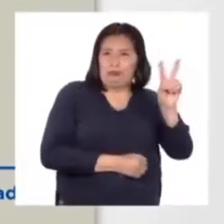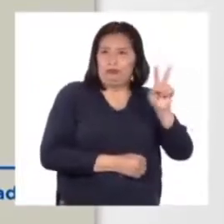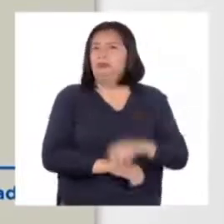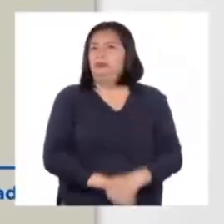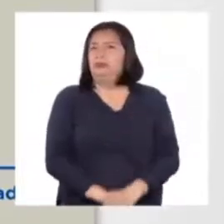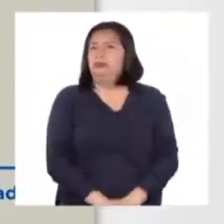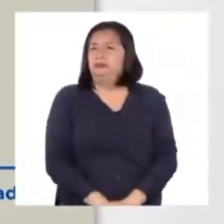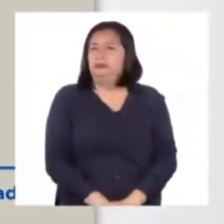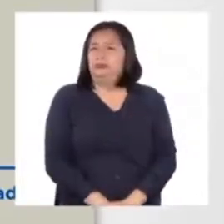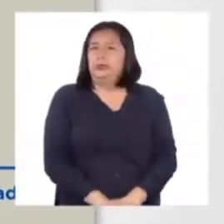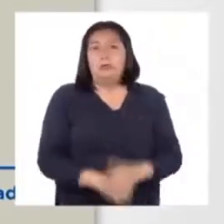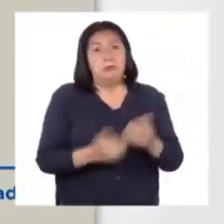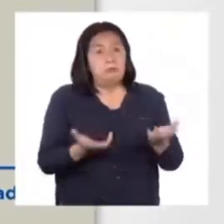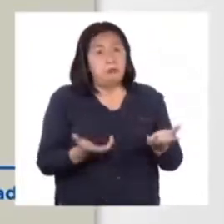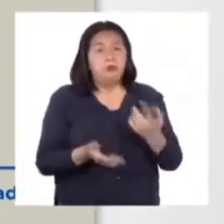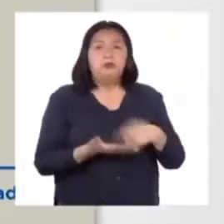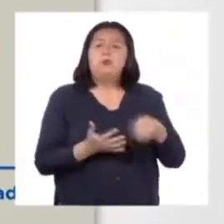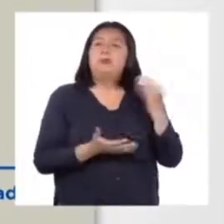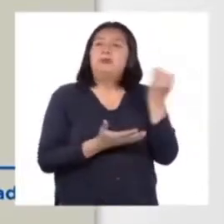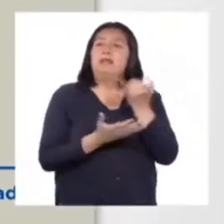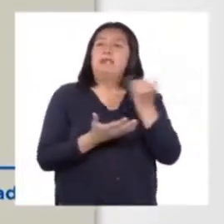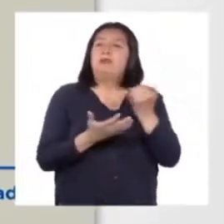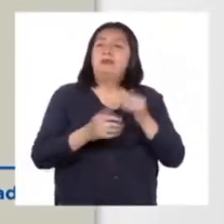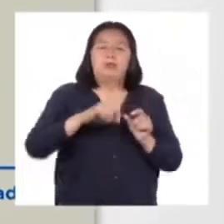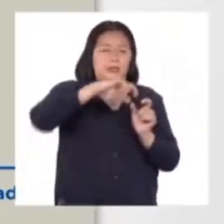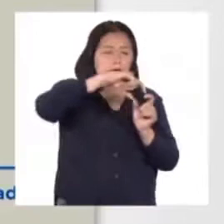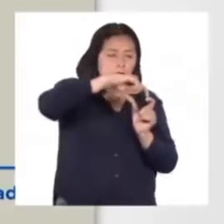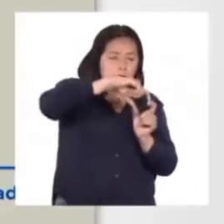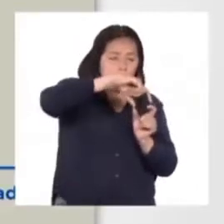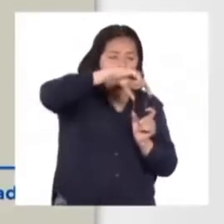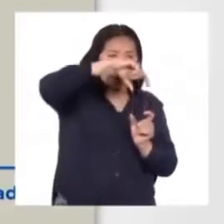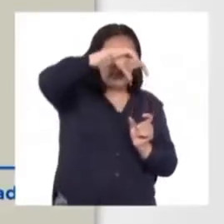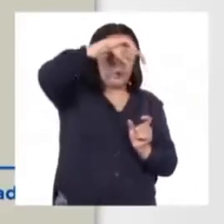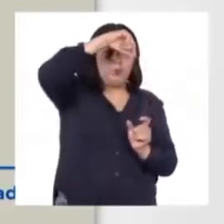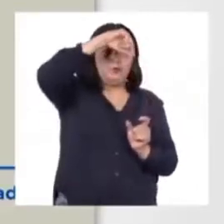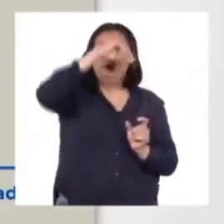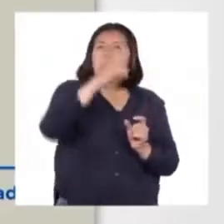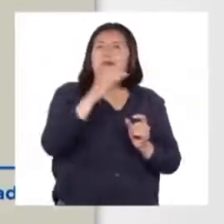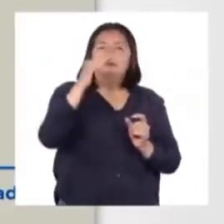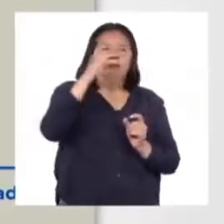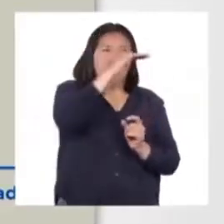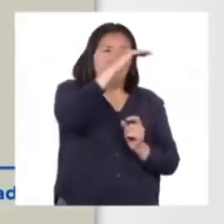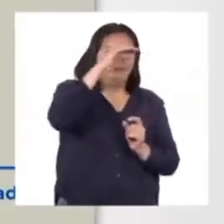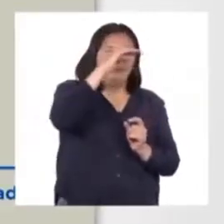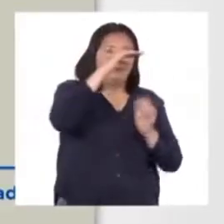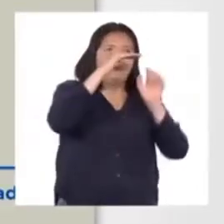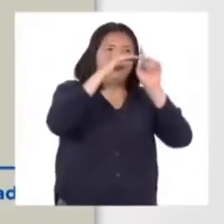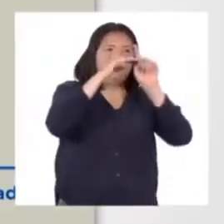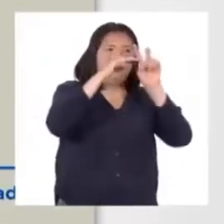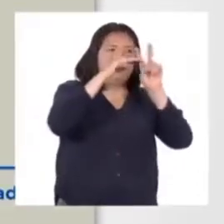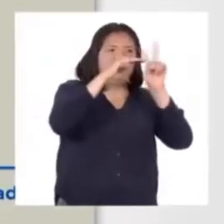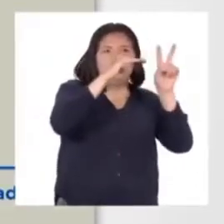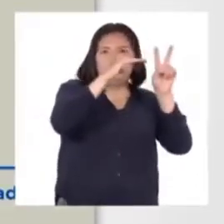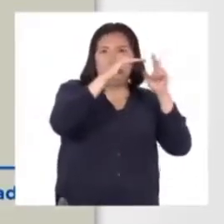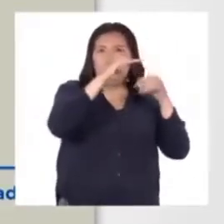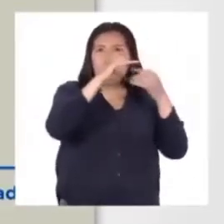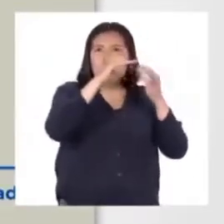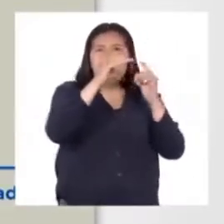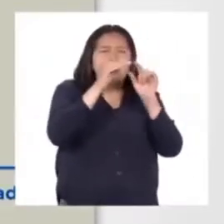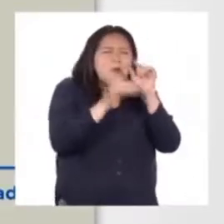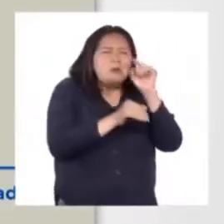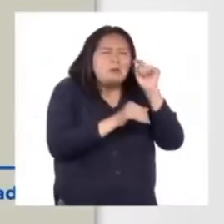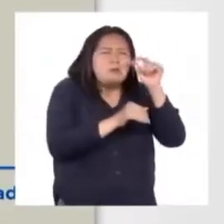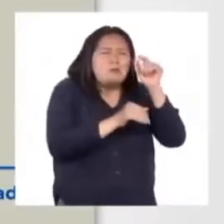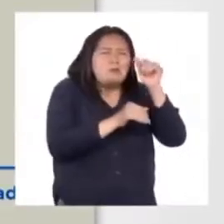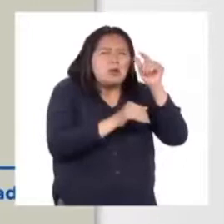especies. Por lo tanto, dibujamos la barra estimando la altura 122. Es decir, nos pasamos